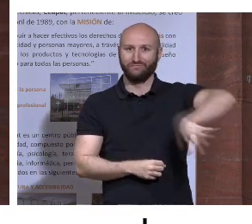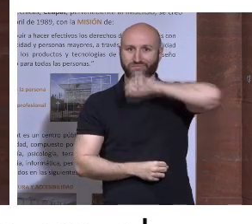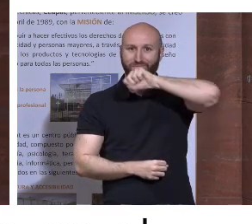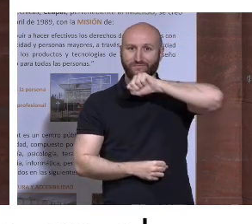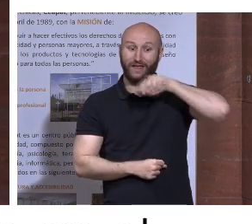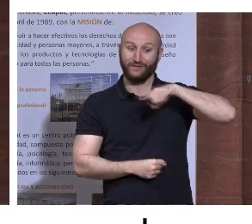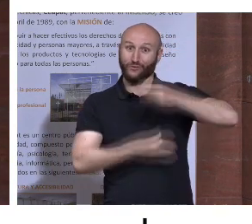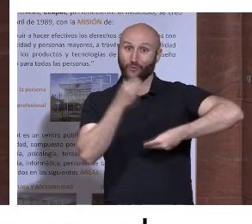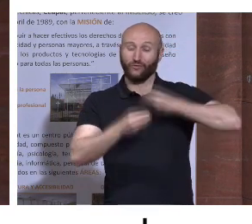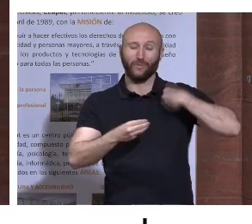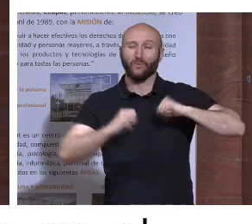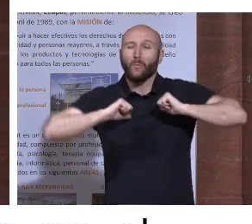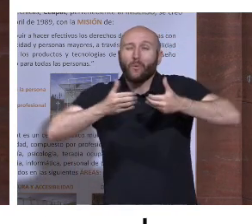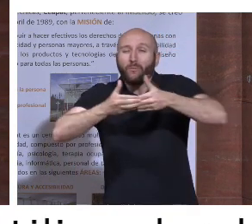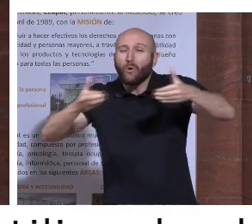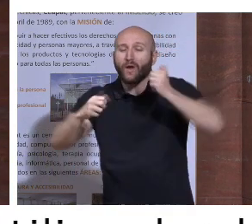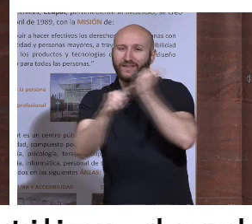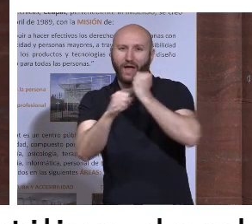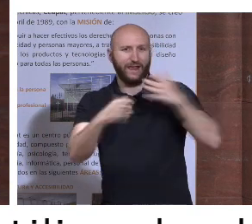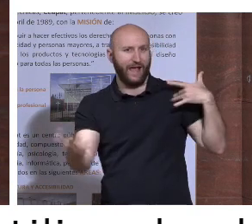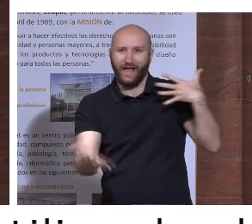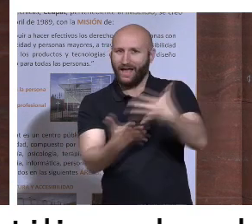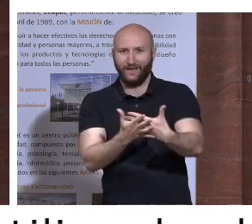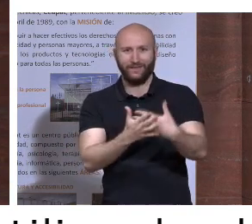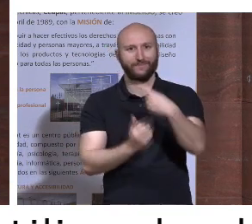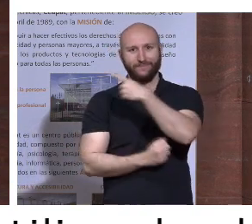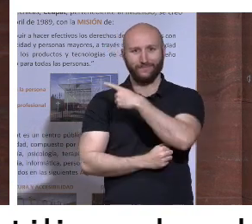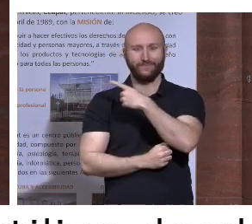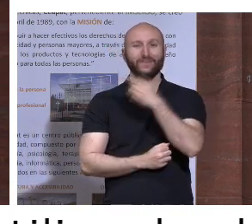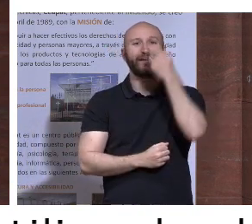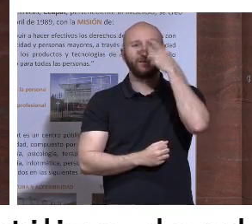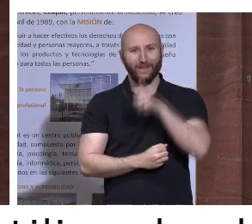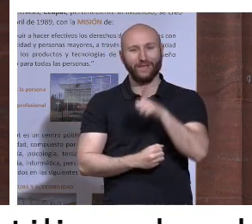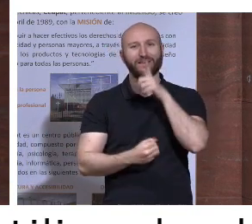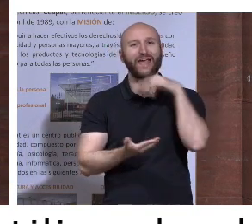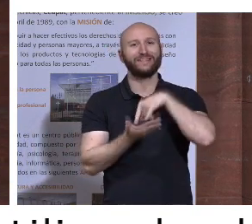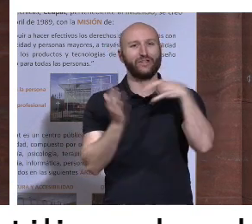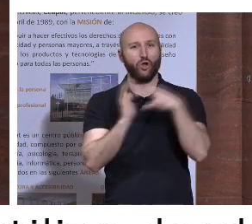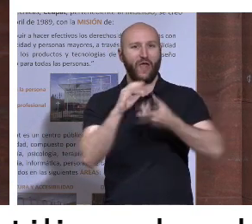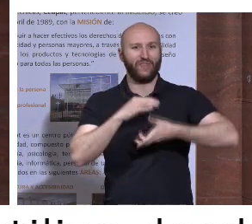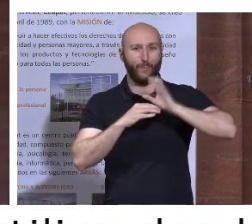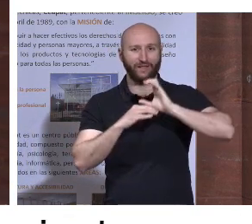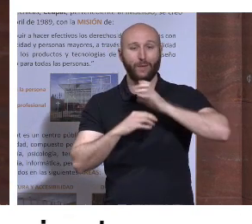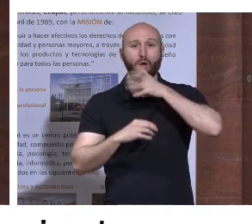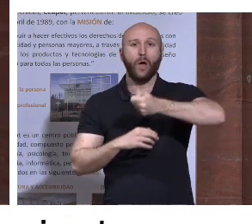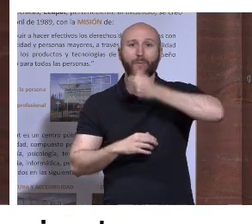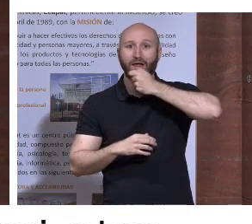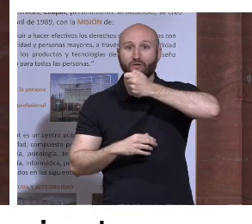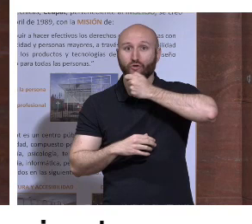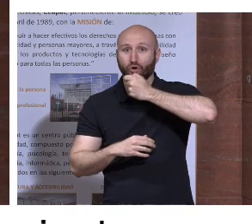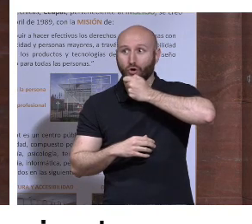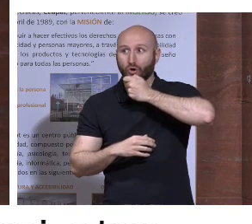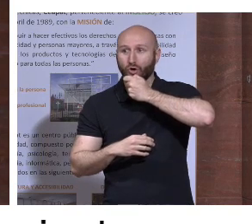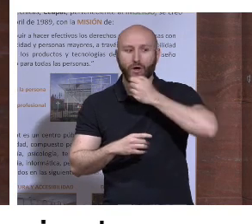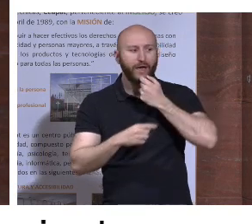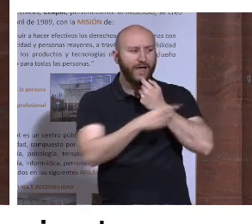utilizo desde que empecé a trabajar. Es también otra tecnología típica del CEAPAT, el micrófono y el... Y la pegatina. No, eso